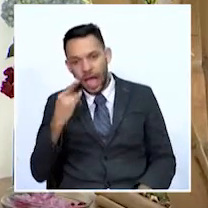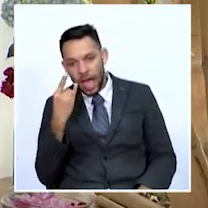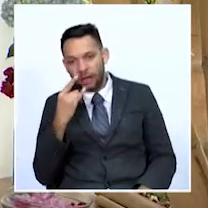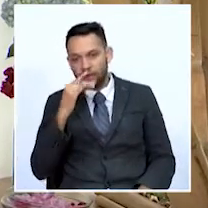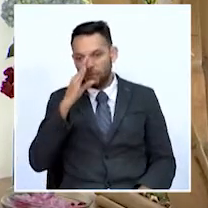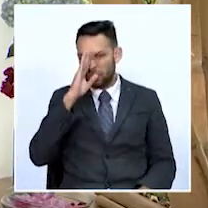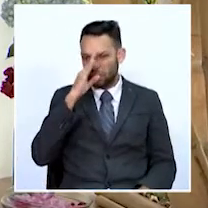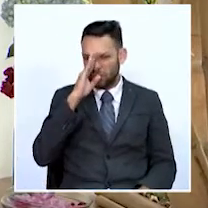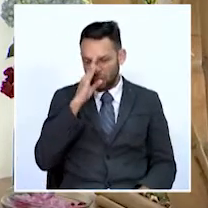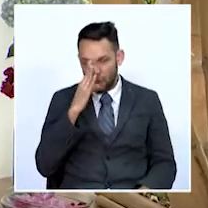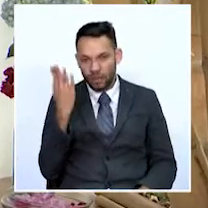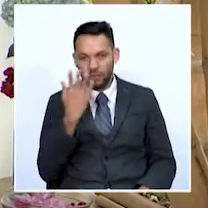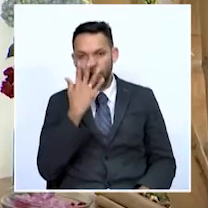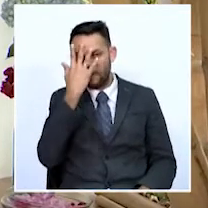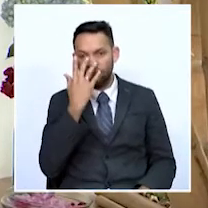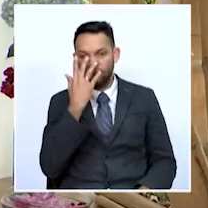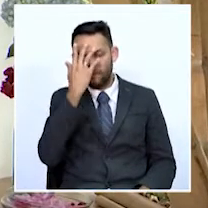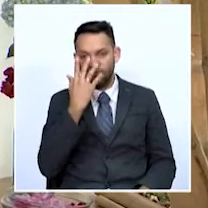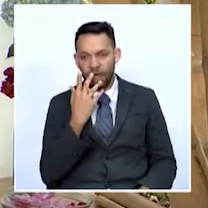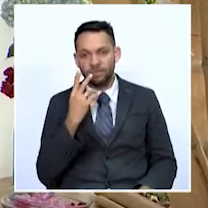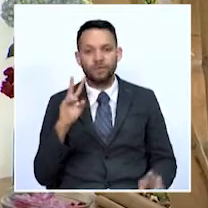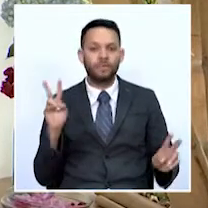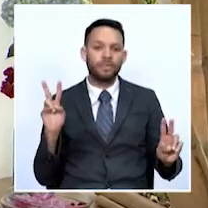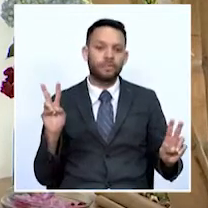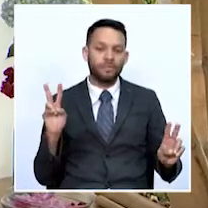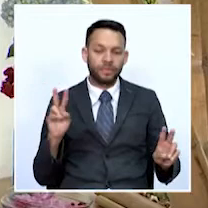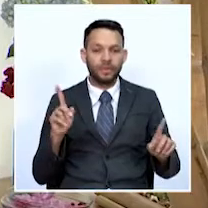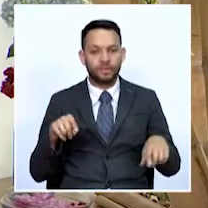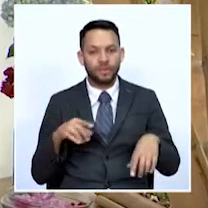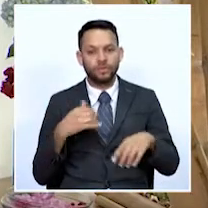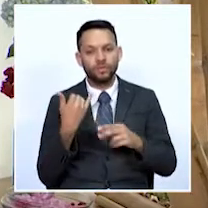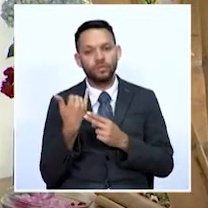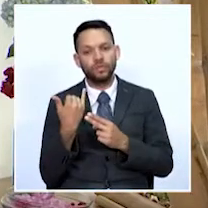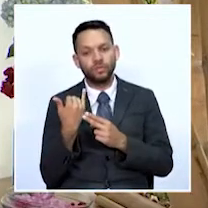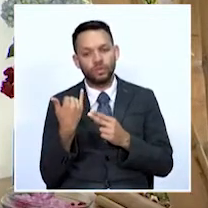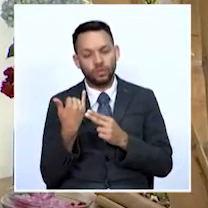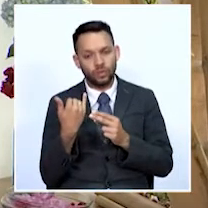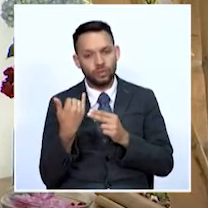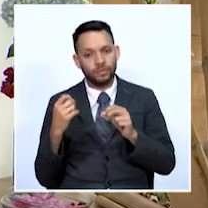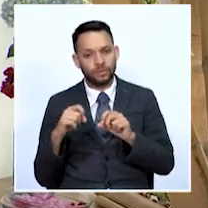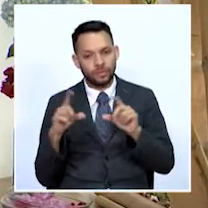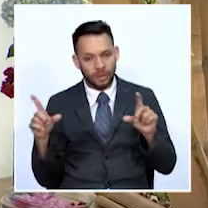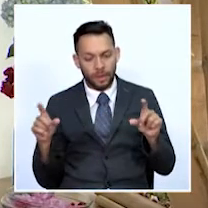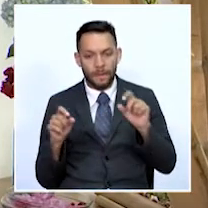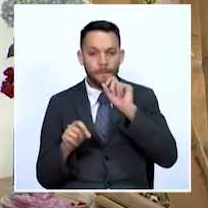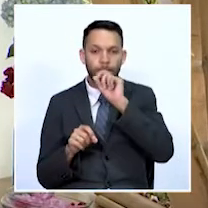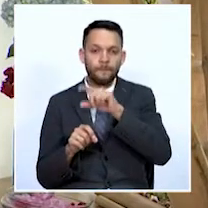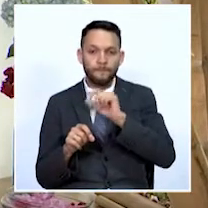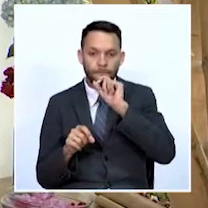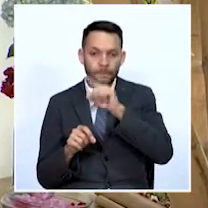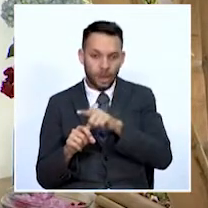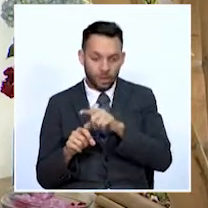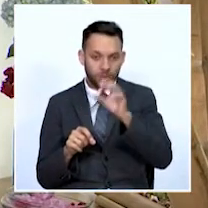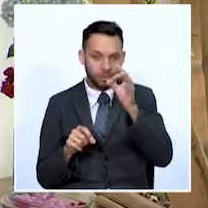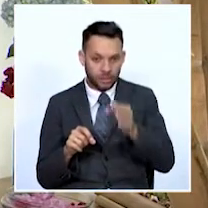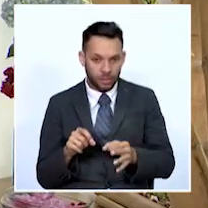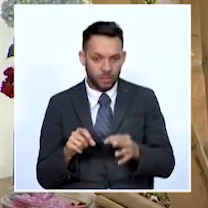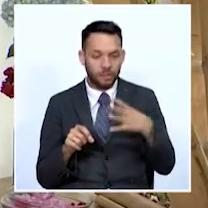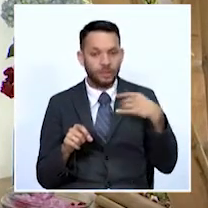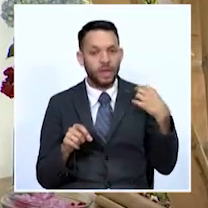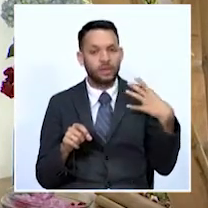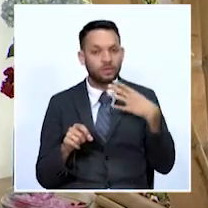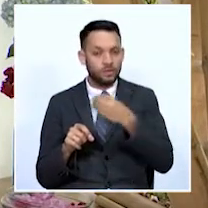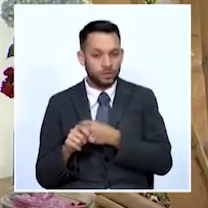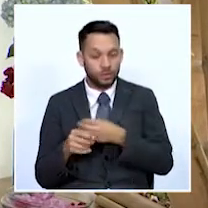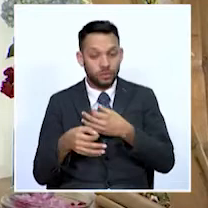Facebook, busquen Dr. Rojas, en YouTube, Jorge Enrique Rojas Quiseno, para que nos dejen todas sus inquietudes. Recuerden que este programa